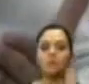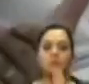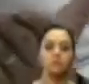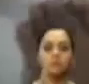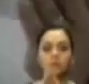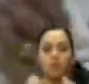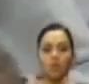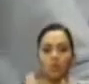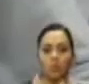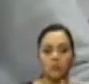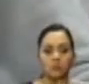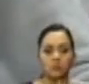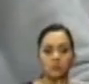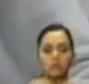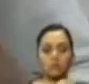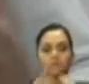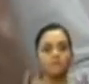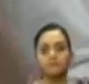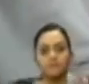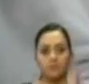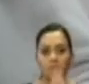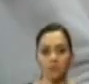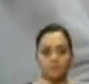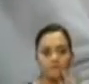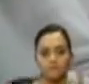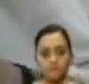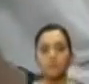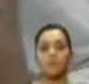juventud pacífica, una juventud bien desarrollada,